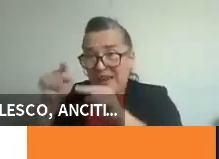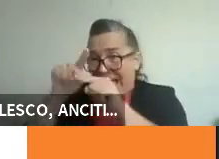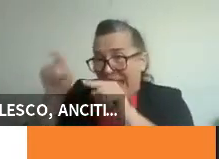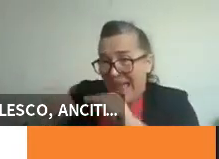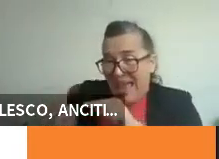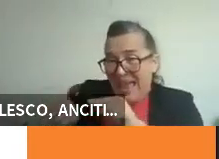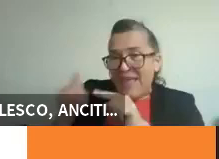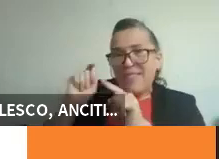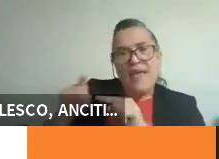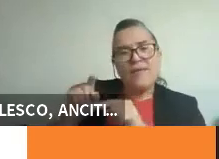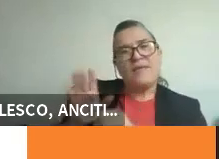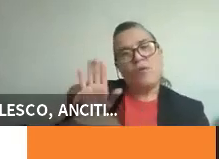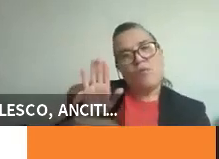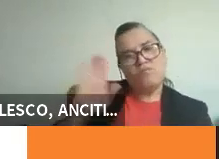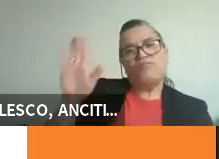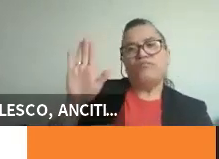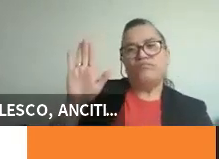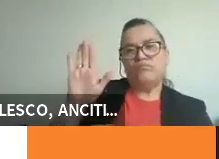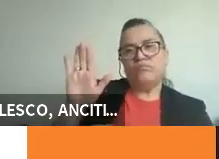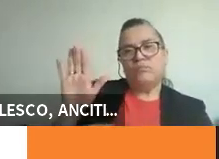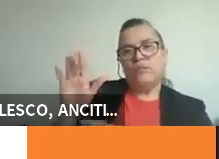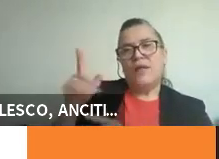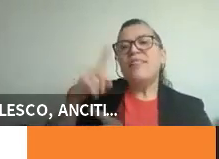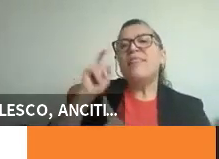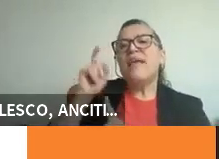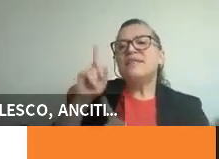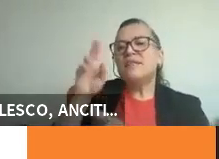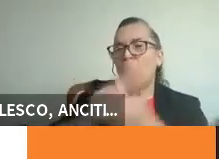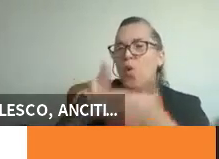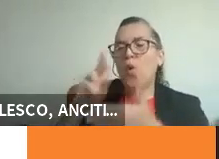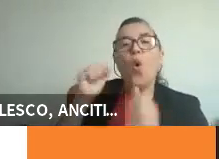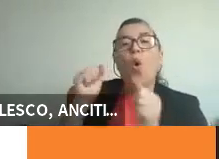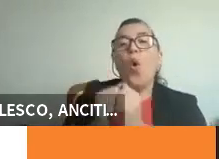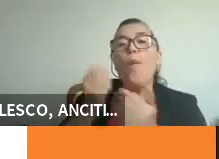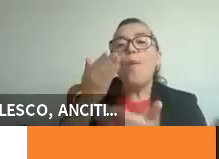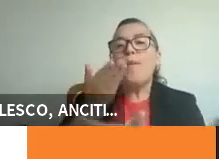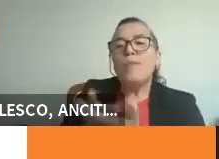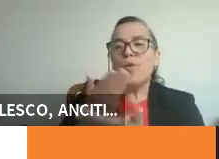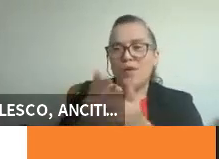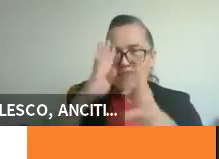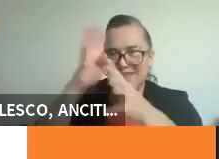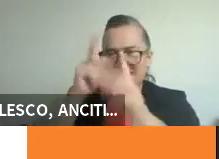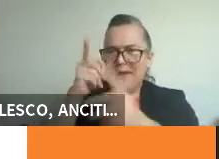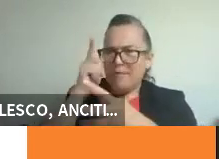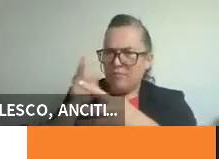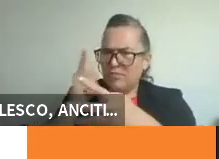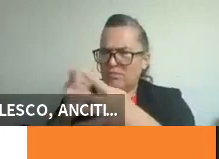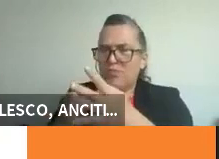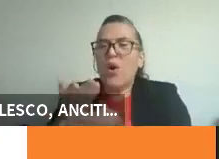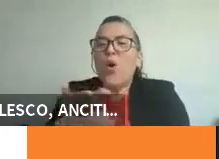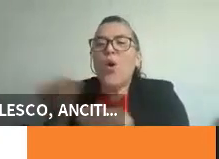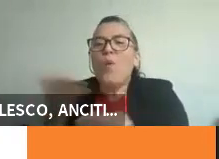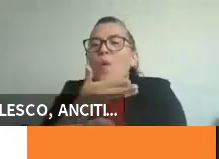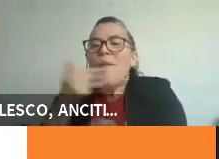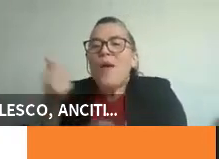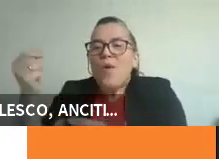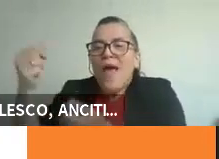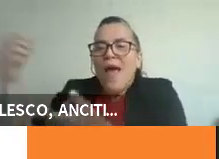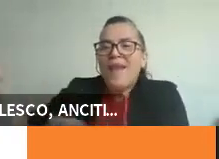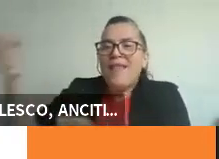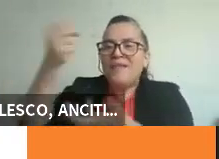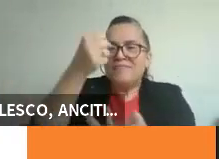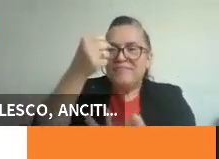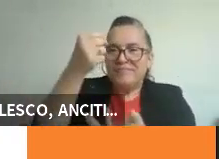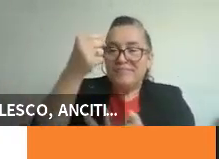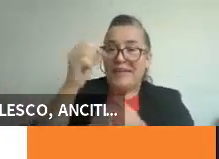ser atacados también desde las universidades con propuestas creativas concretas de cómo mejorar ese financiamiento de cómo